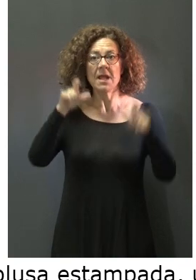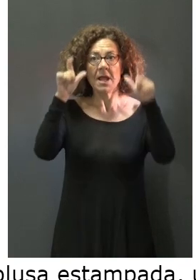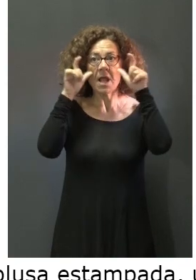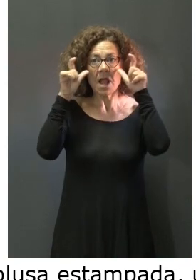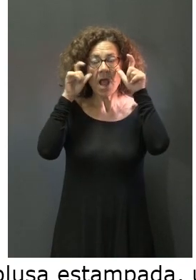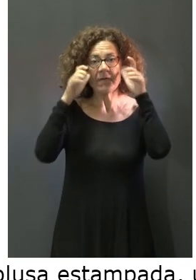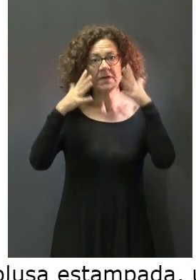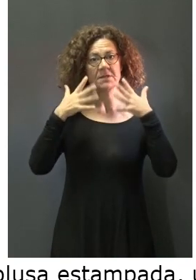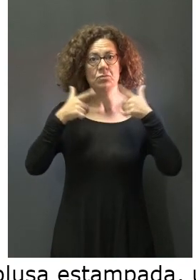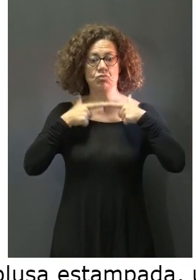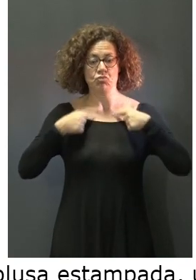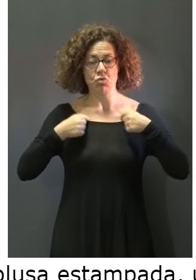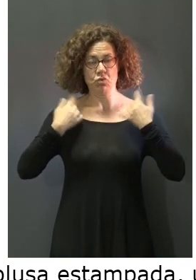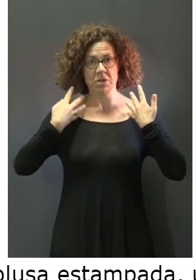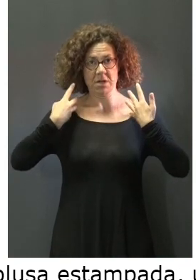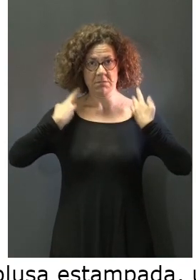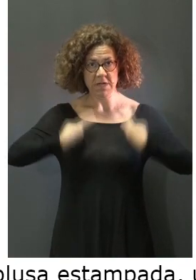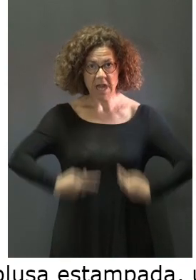blusa de rayas.